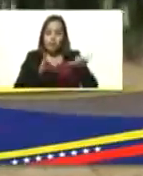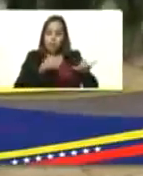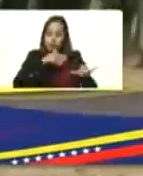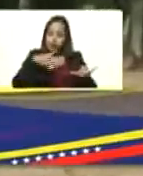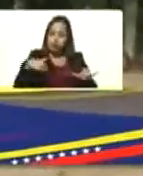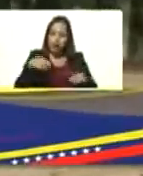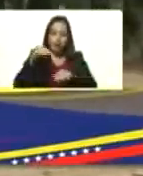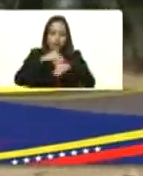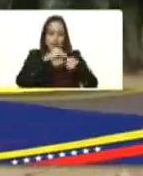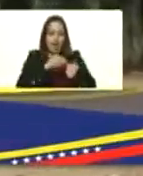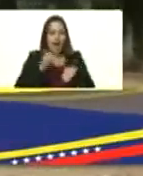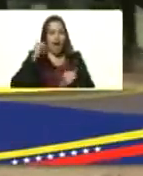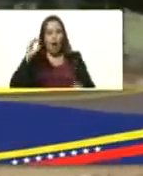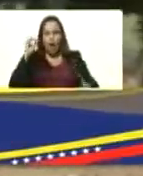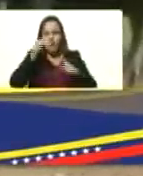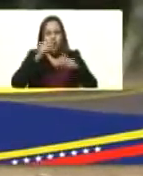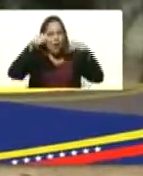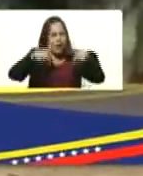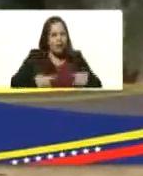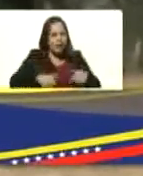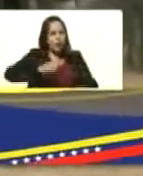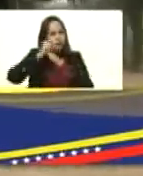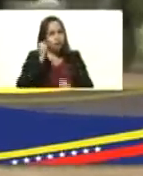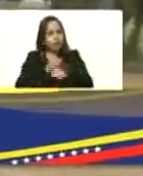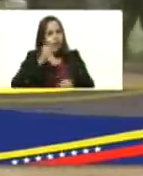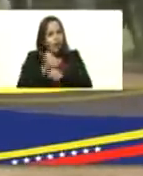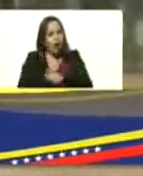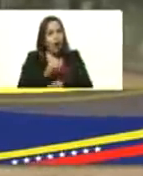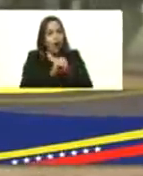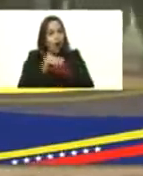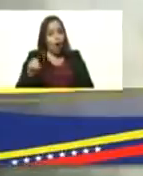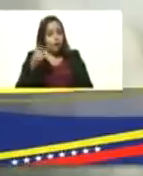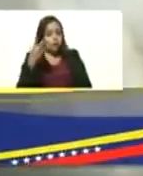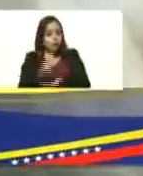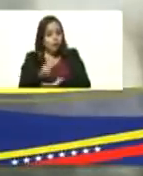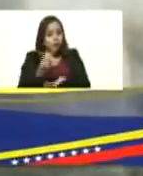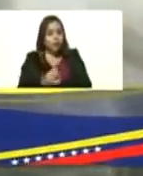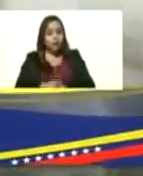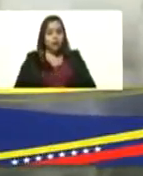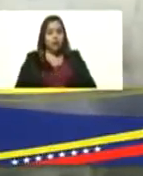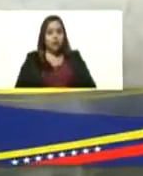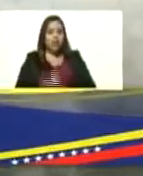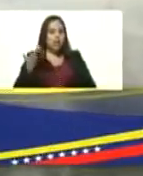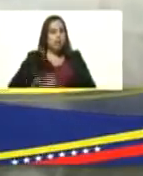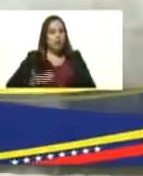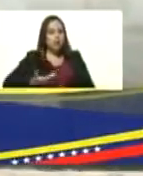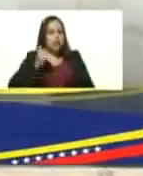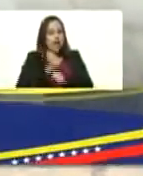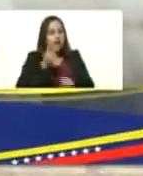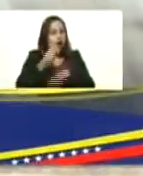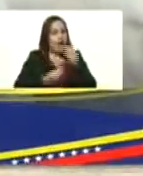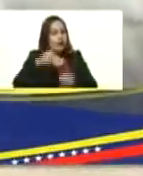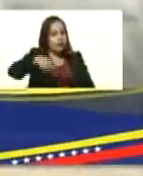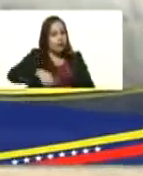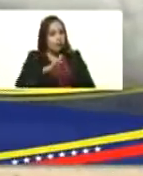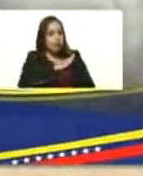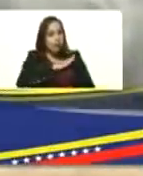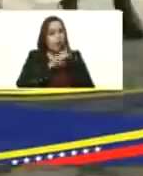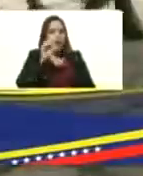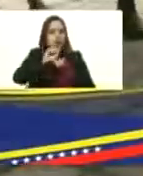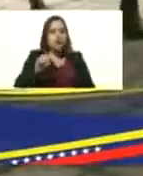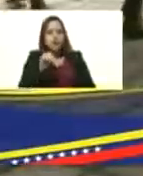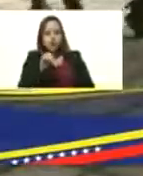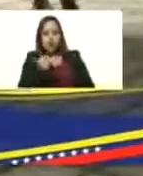presidente que nos hemos trazado como meta con los productores del oeste monaguense de es importante trabajo pero también nos podemos